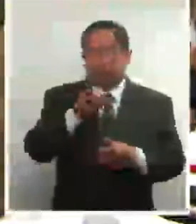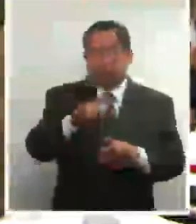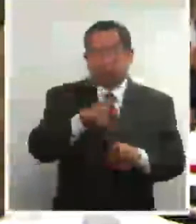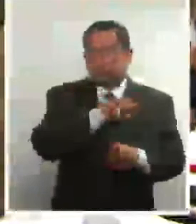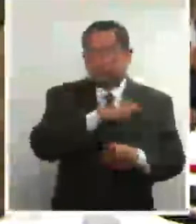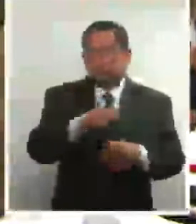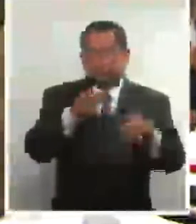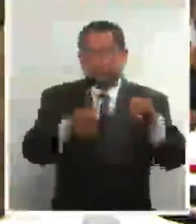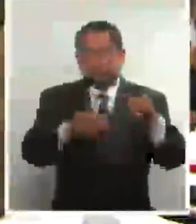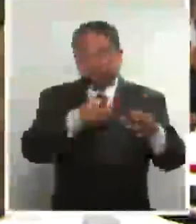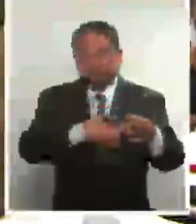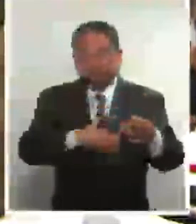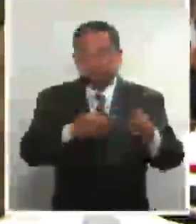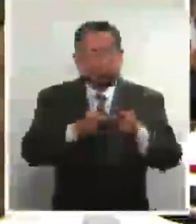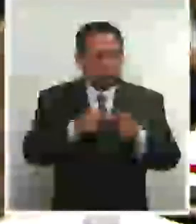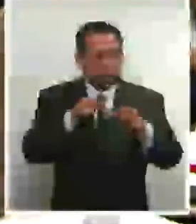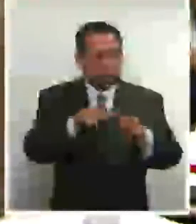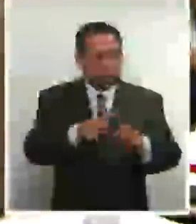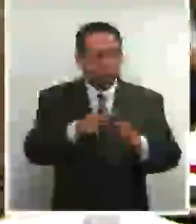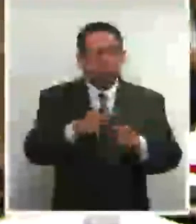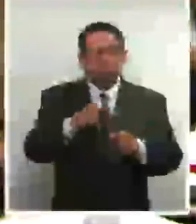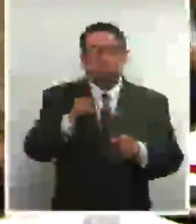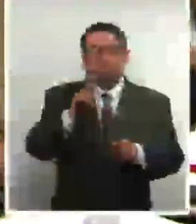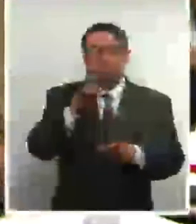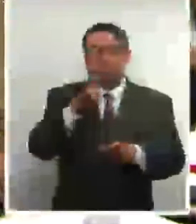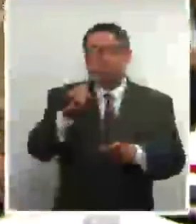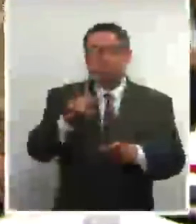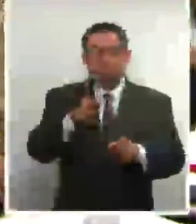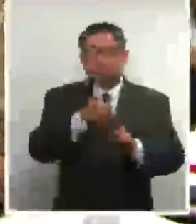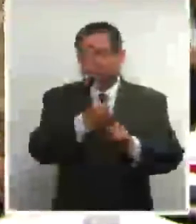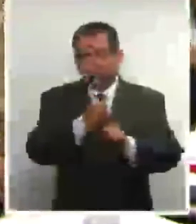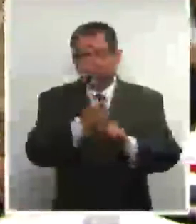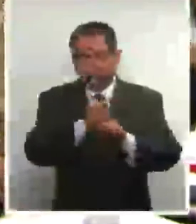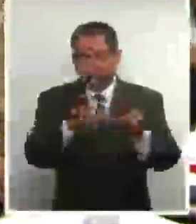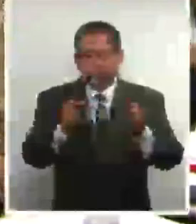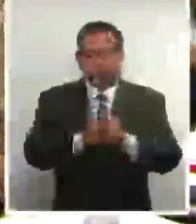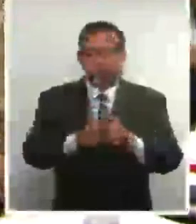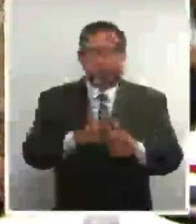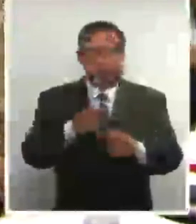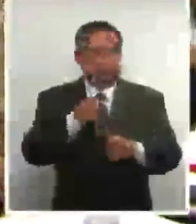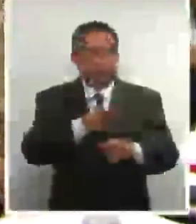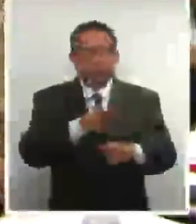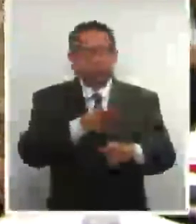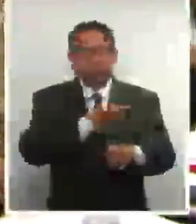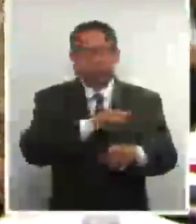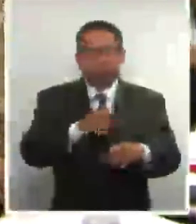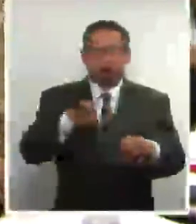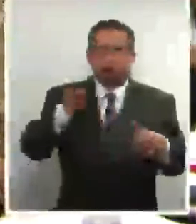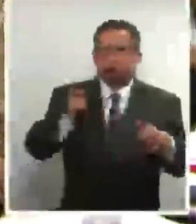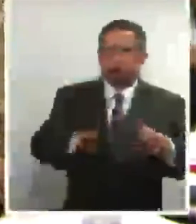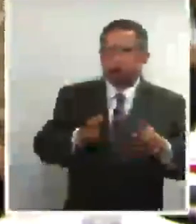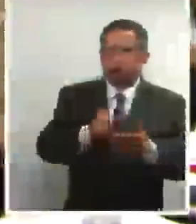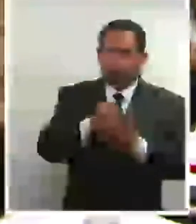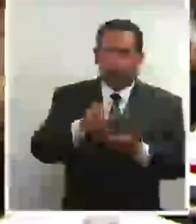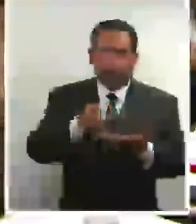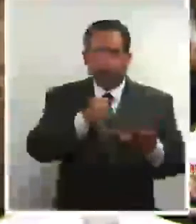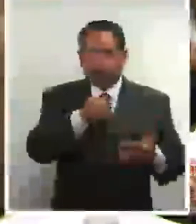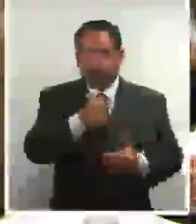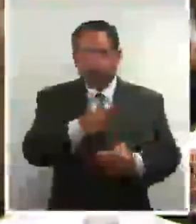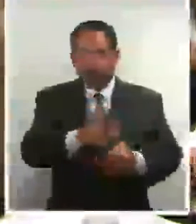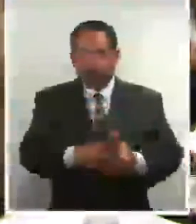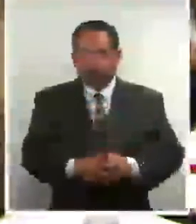de Justicia como un organismo público autónomo que goza de personalidad jurídica y patrimonio